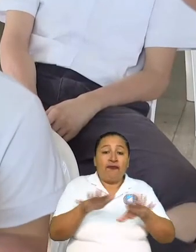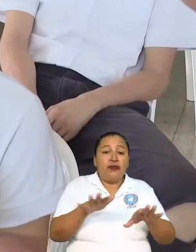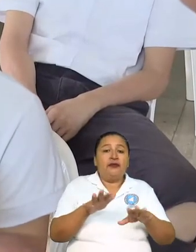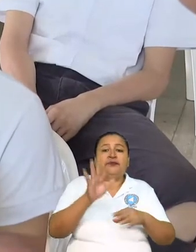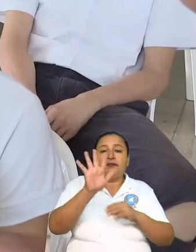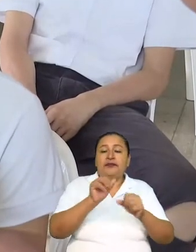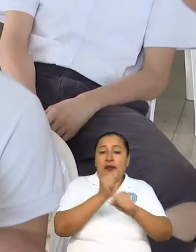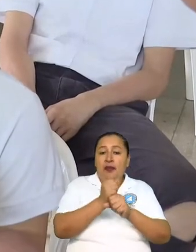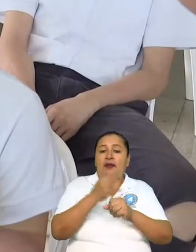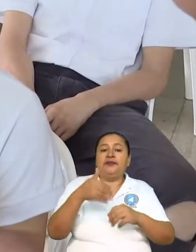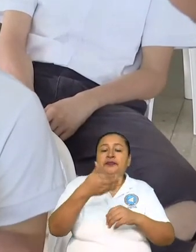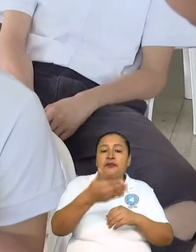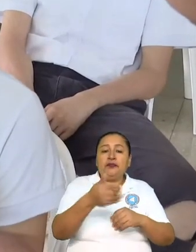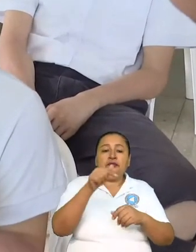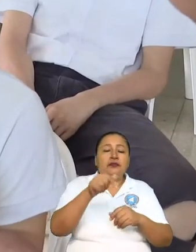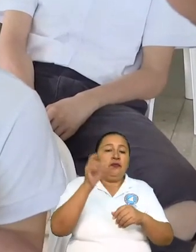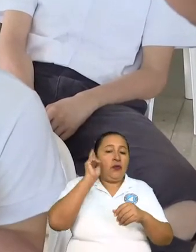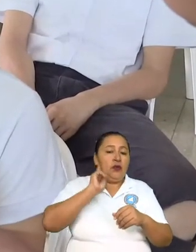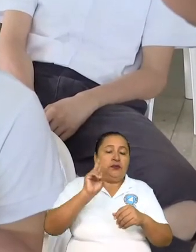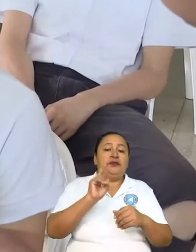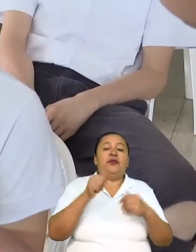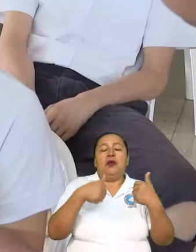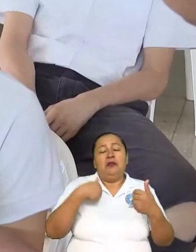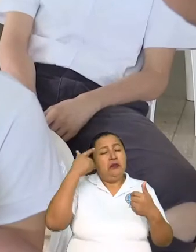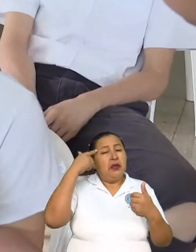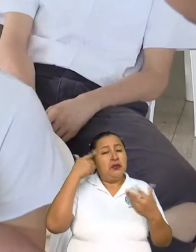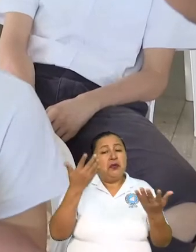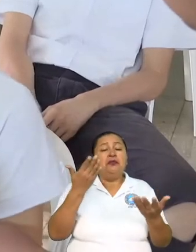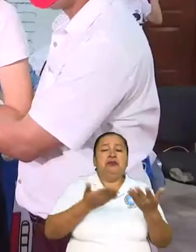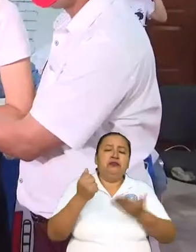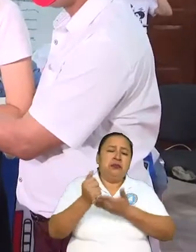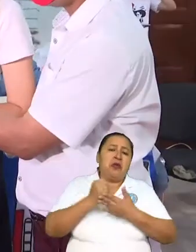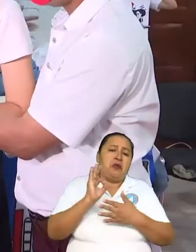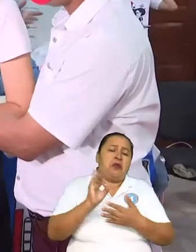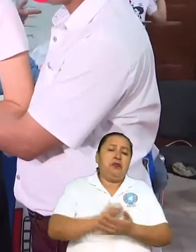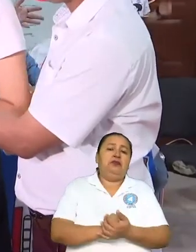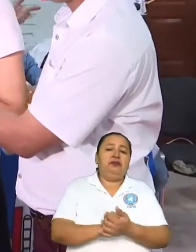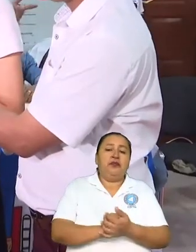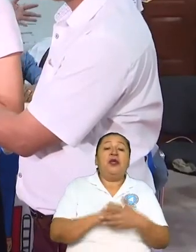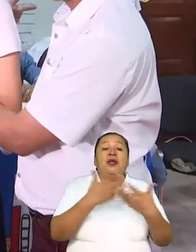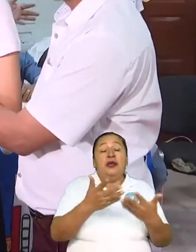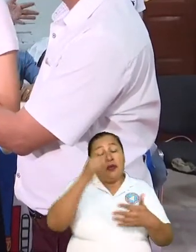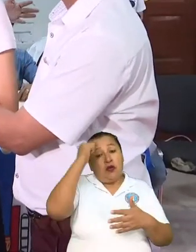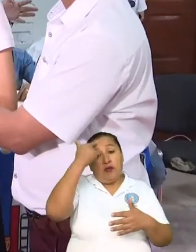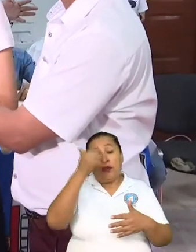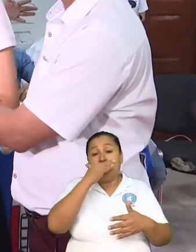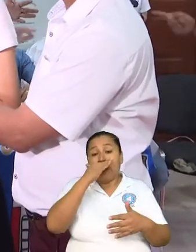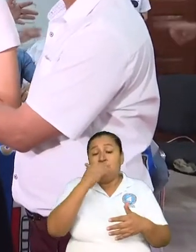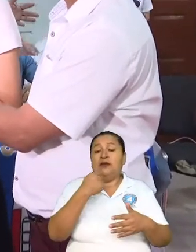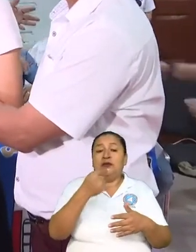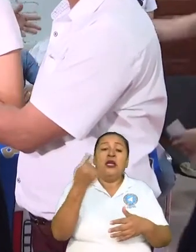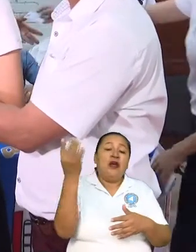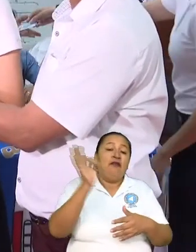nuestros estudios secundarios, y pues me parece una gran ayuda. Y es que el gobierno sandinista, a través del